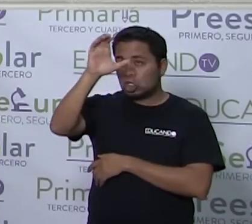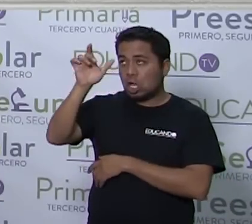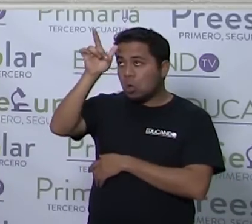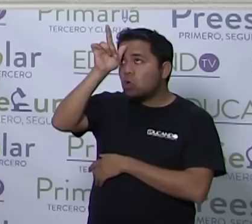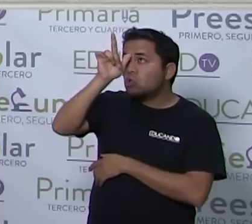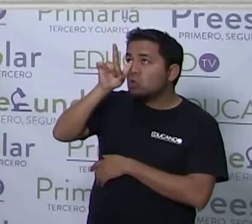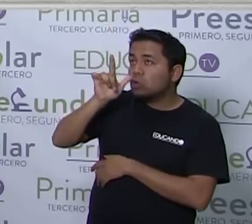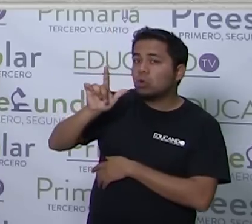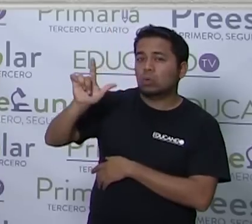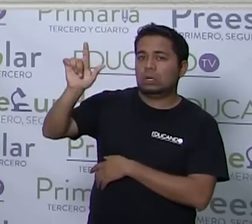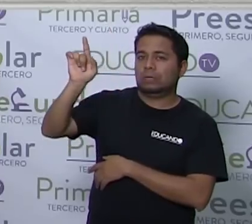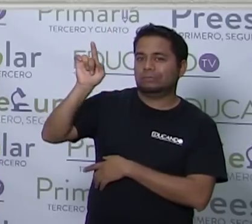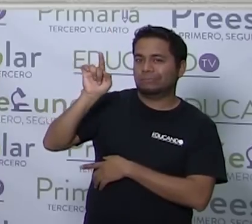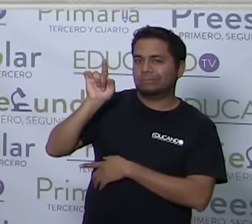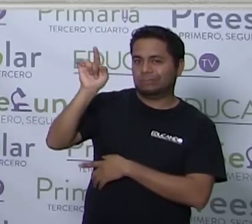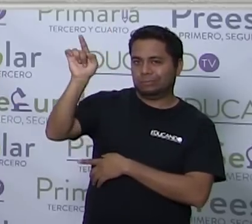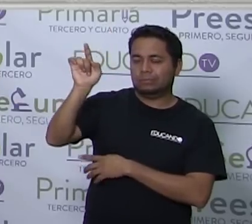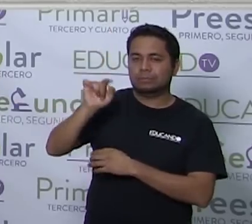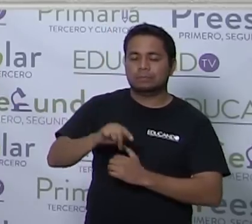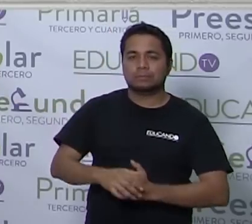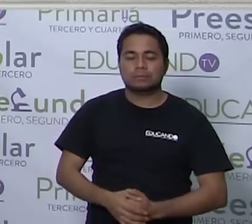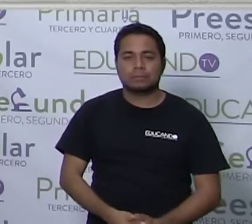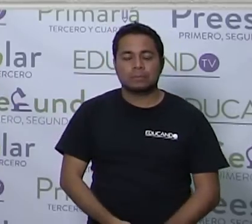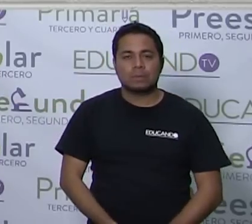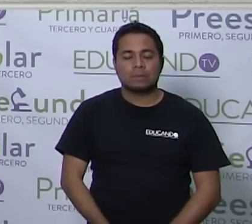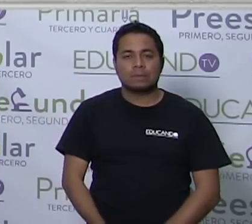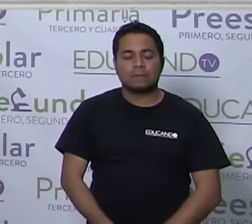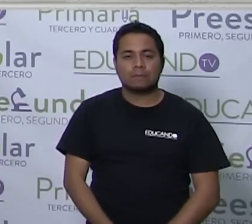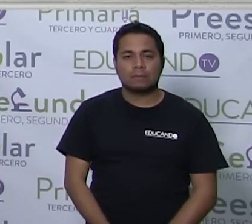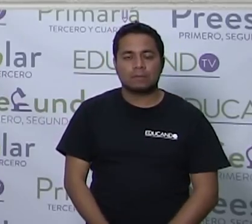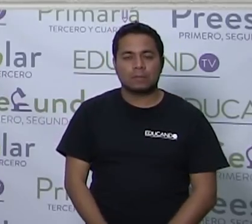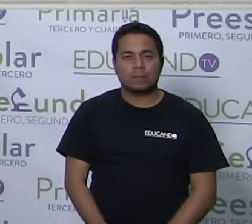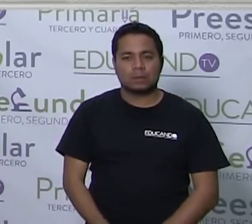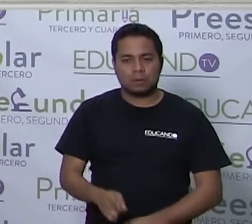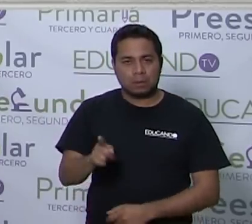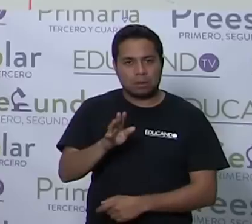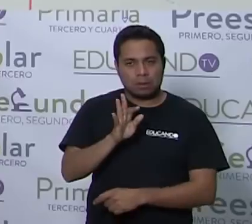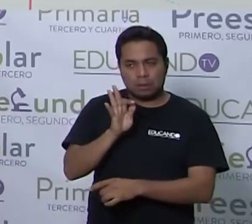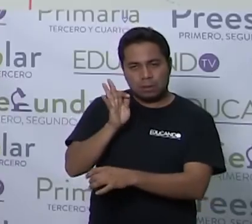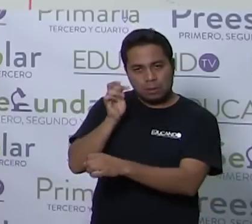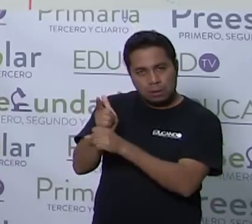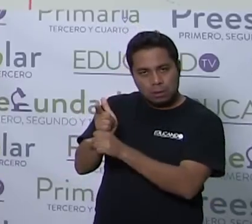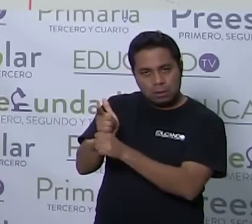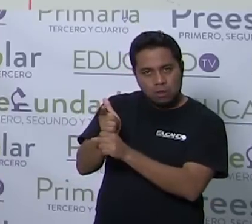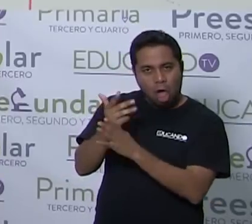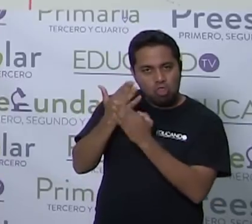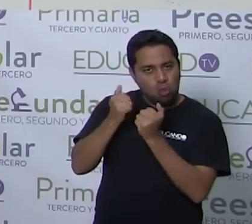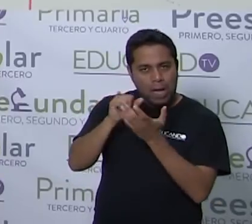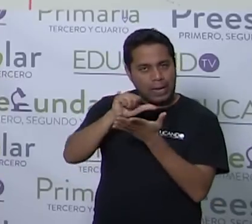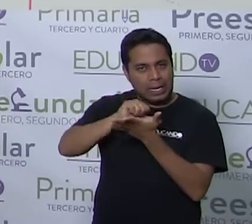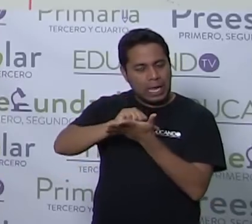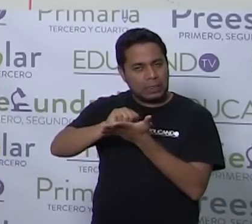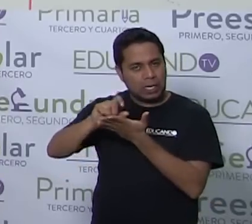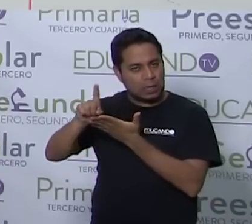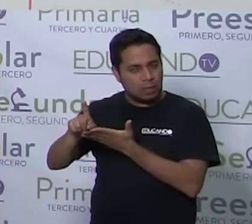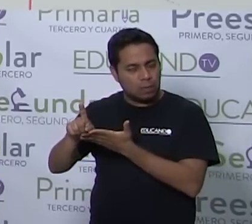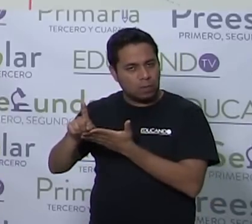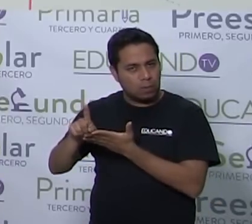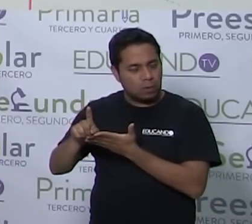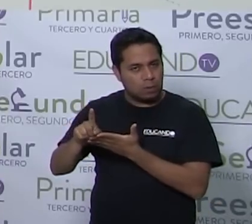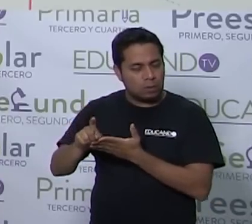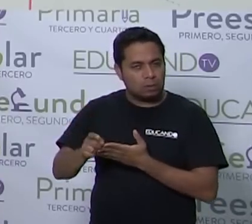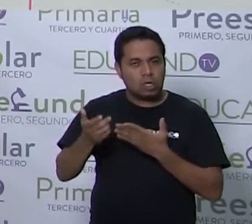La luna está en el cielo. Nos podemos dar cuenta que aquí no hay adjetivos, no